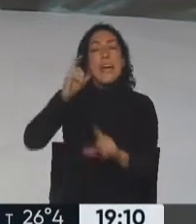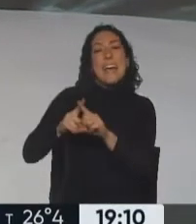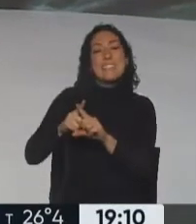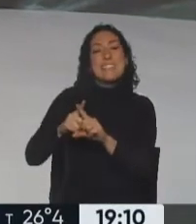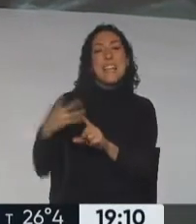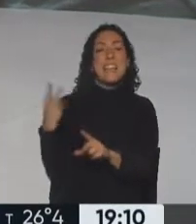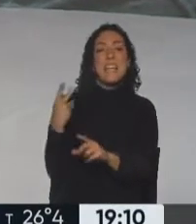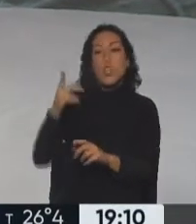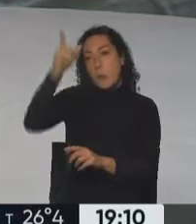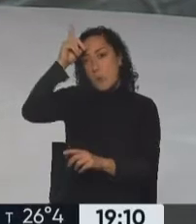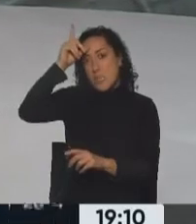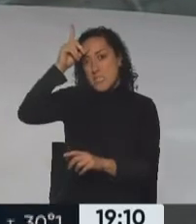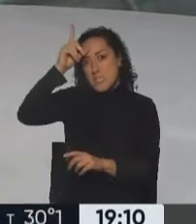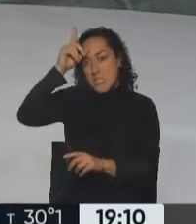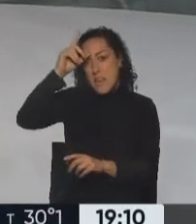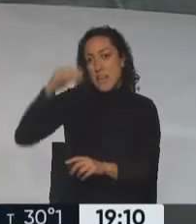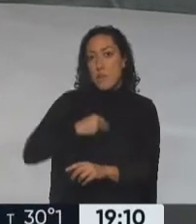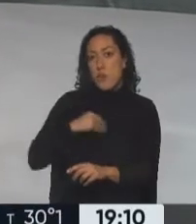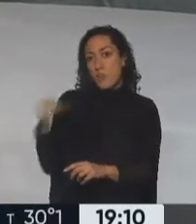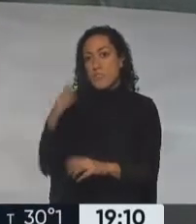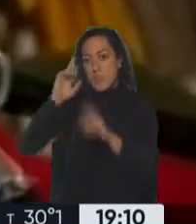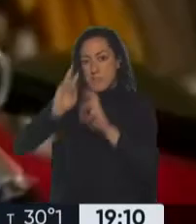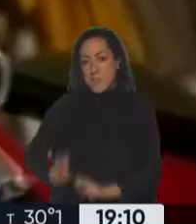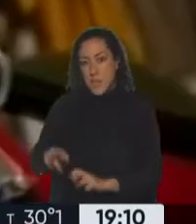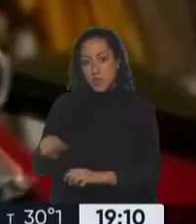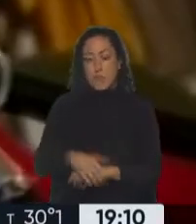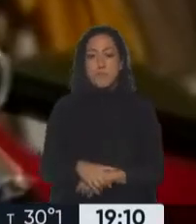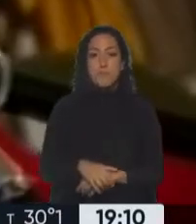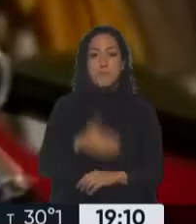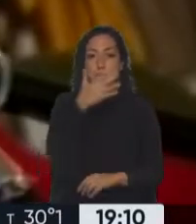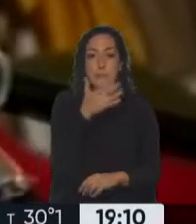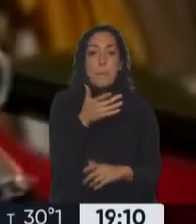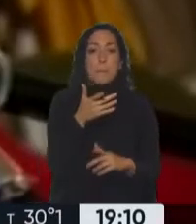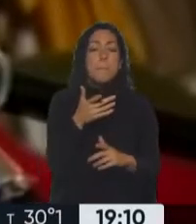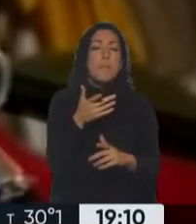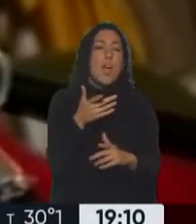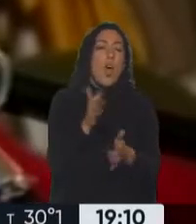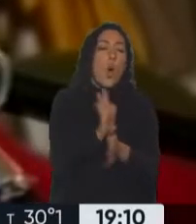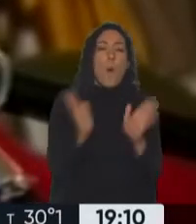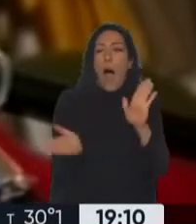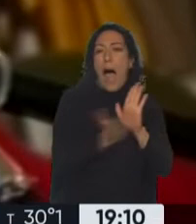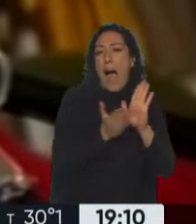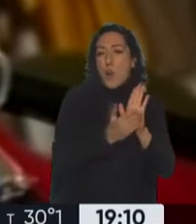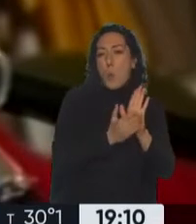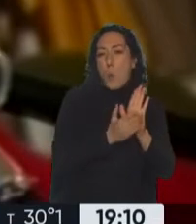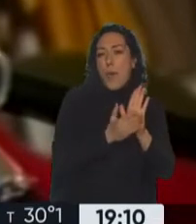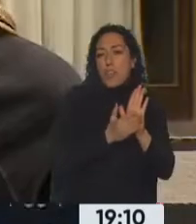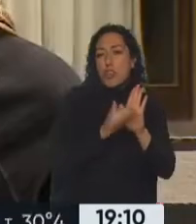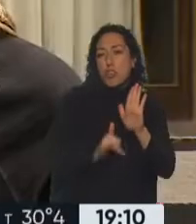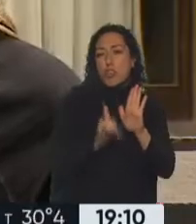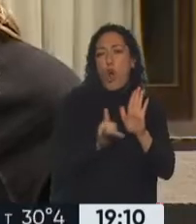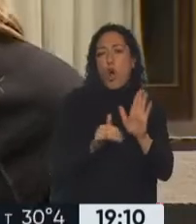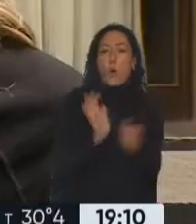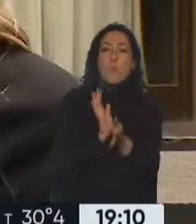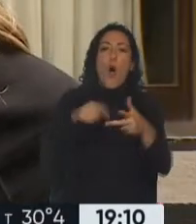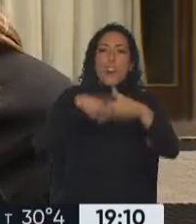de la policía bonaerense. Vemos la nota. No aceptamos como argumento falta de recursos, ¿no? En esta causa